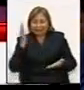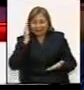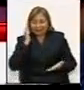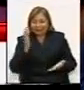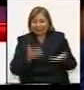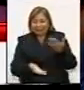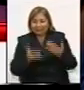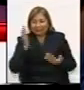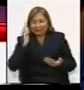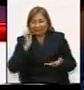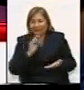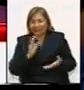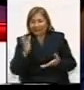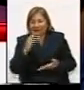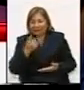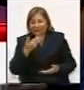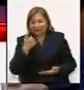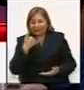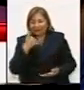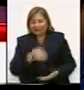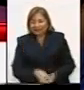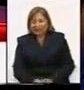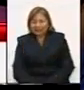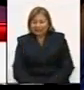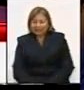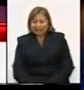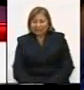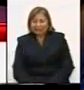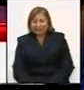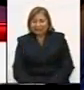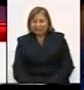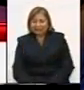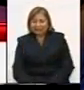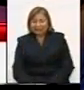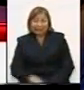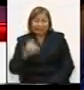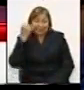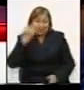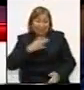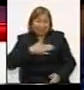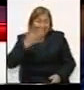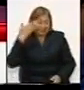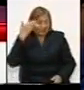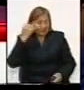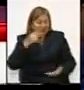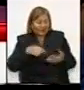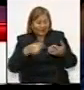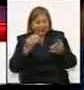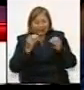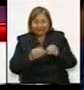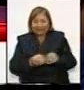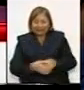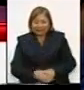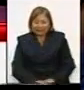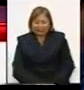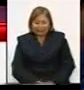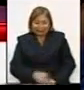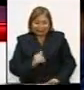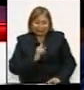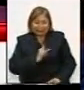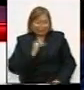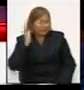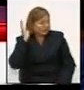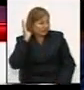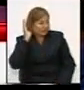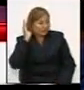¿no? Así que eso que era una ironía en el pasado parece que hoy día se confirma. Yo,